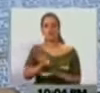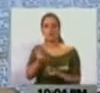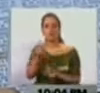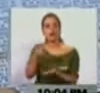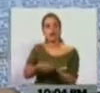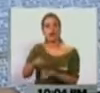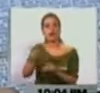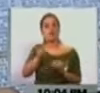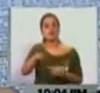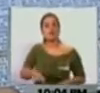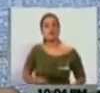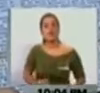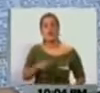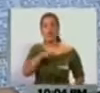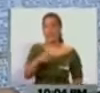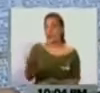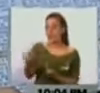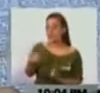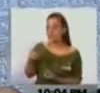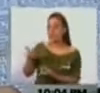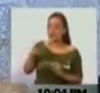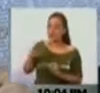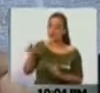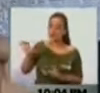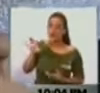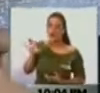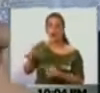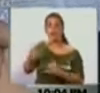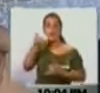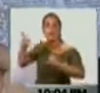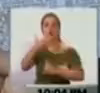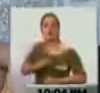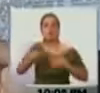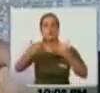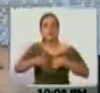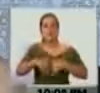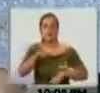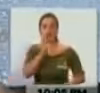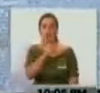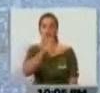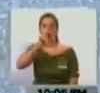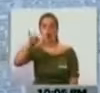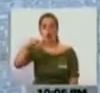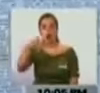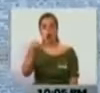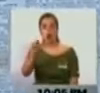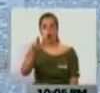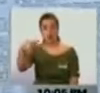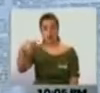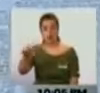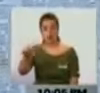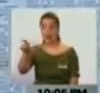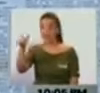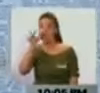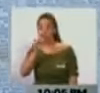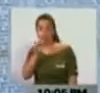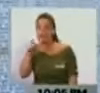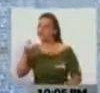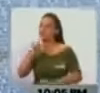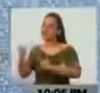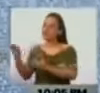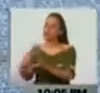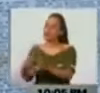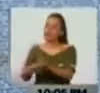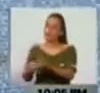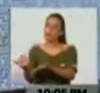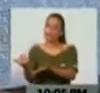de quitarle 2 millones de bolívares bajo amenazas al empresario y comerciante Jorge Eliazar Benavides Nieto. Y este señor fue gobernador del